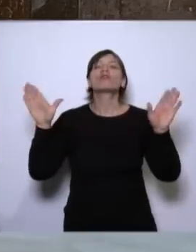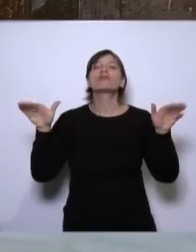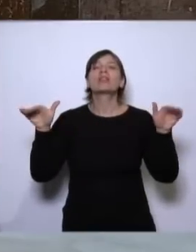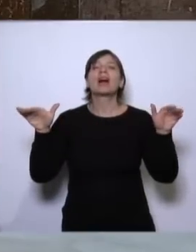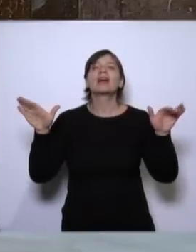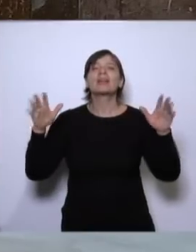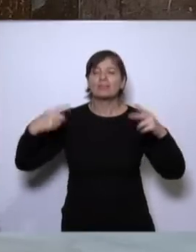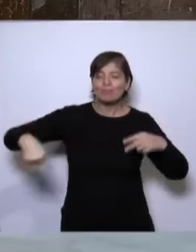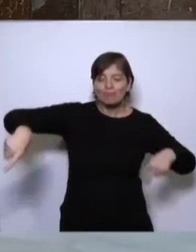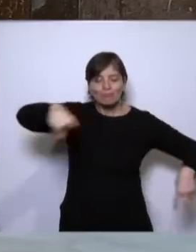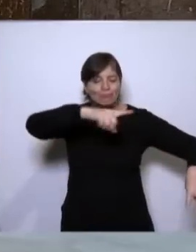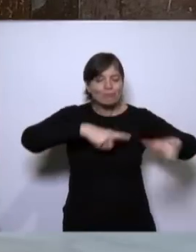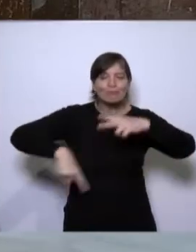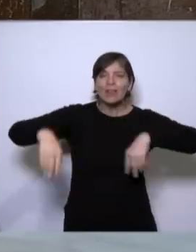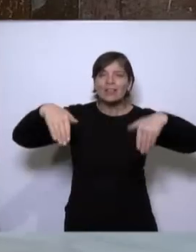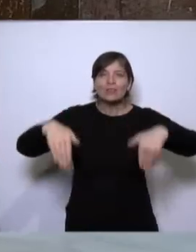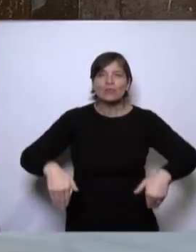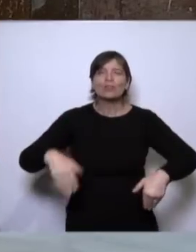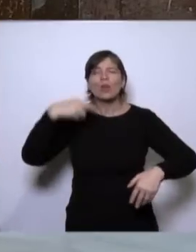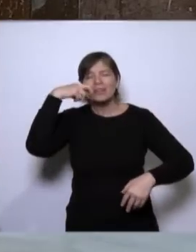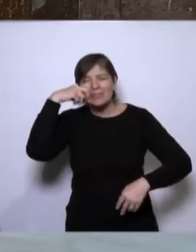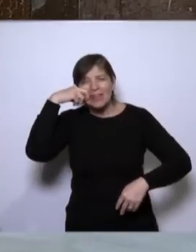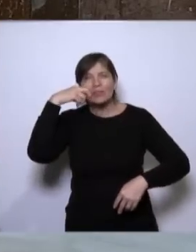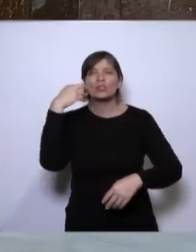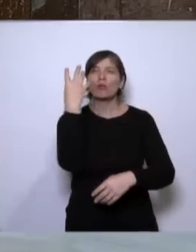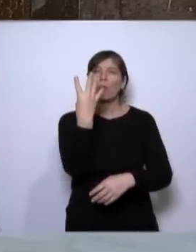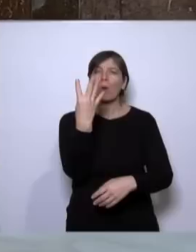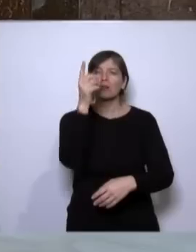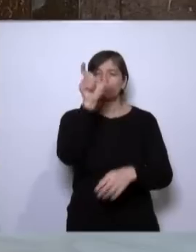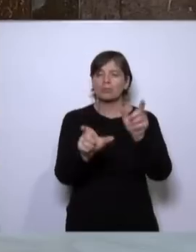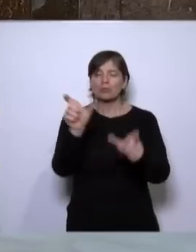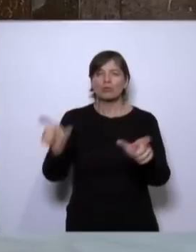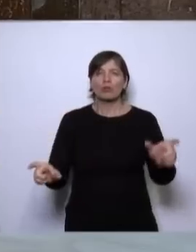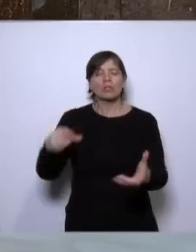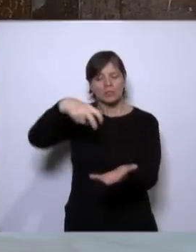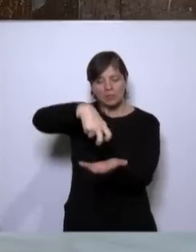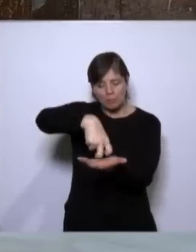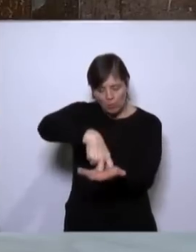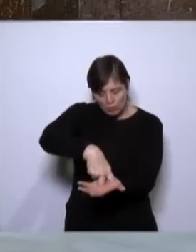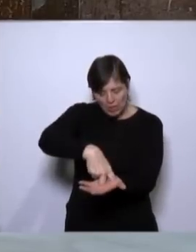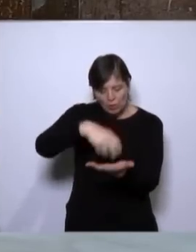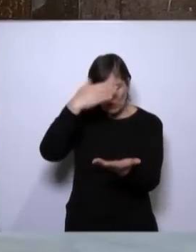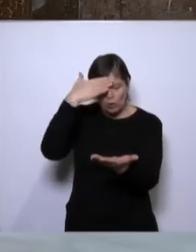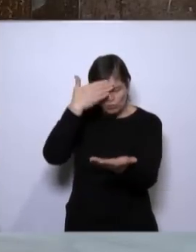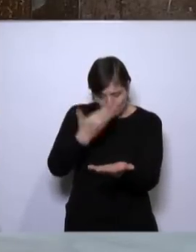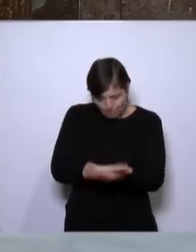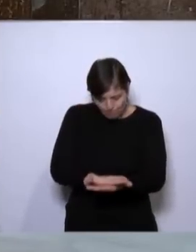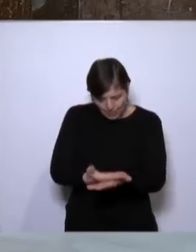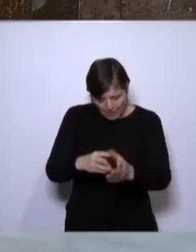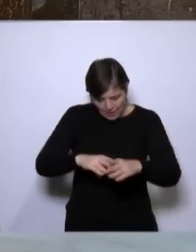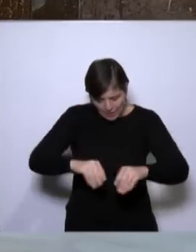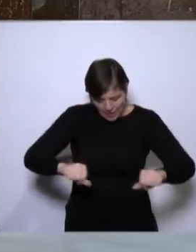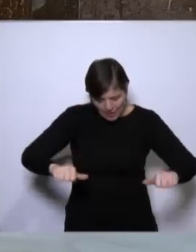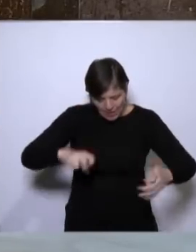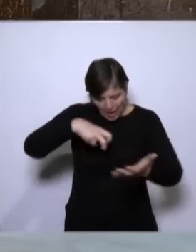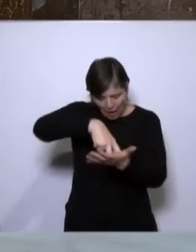estaban alrededor del trono, de los ancianos y de los cuatro seres vivientes, se postraron con el rostro en tierra delante del trono